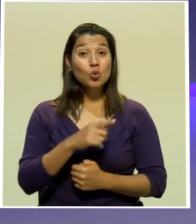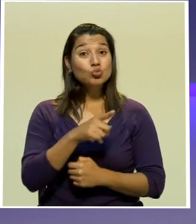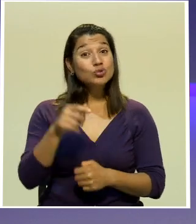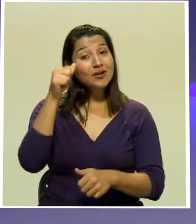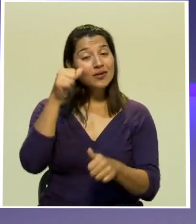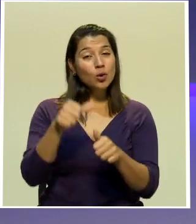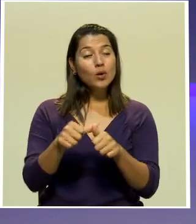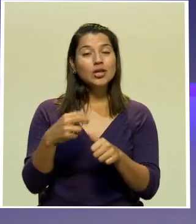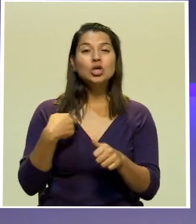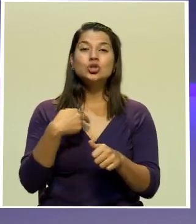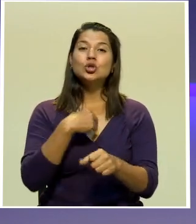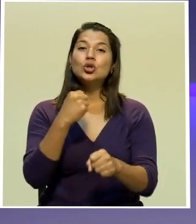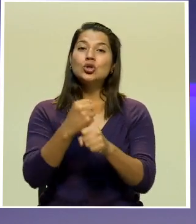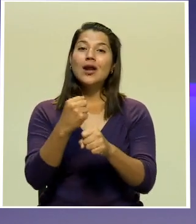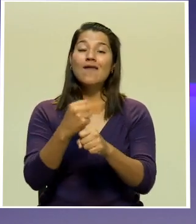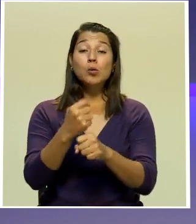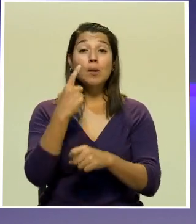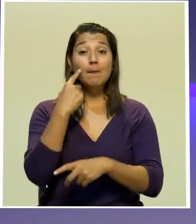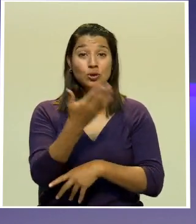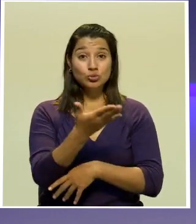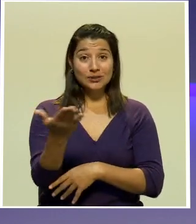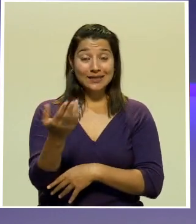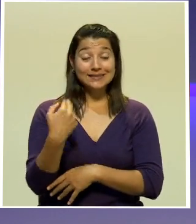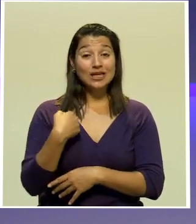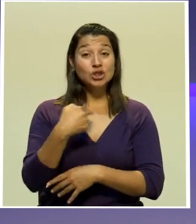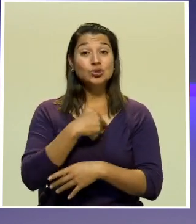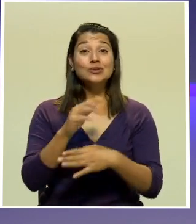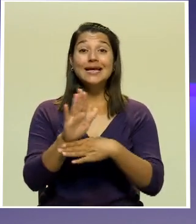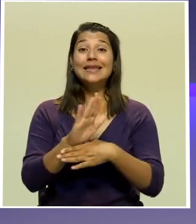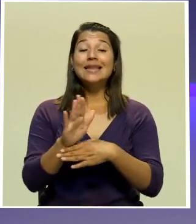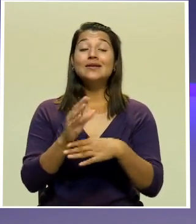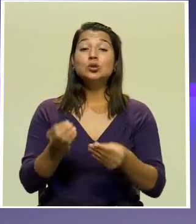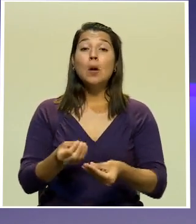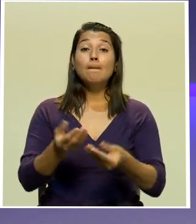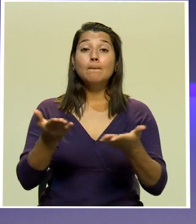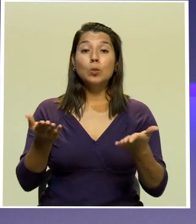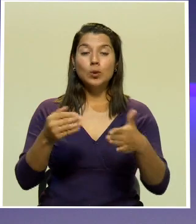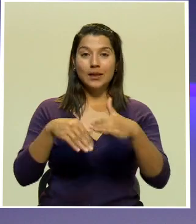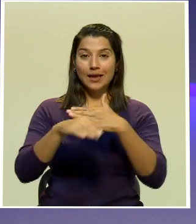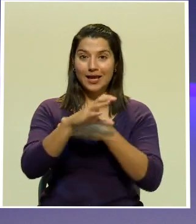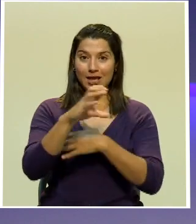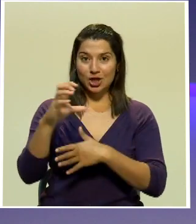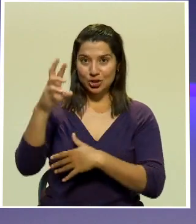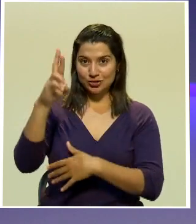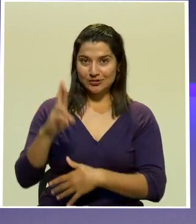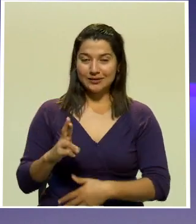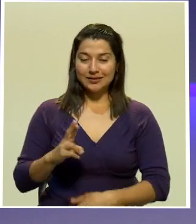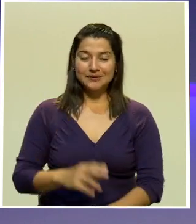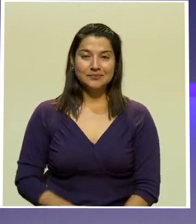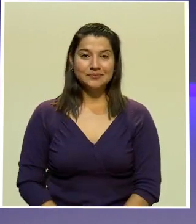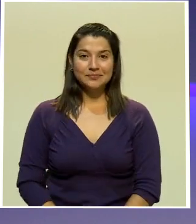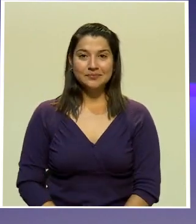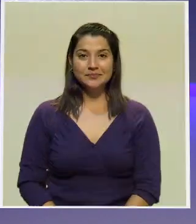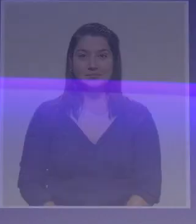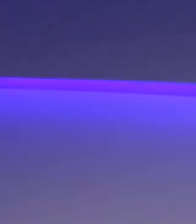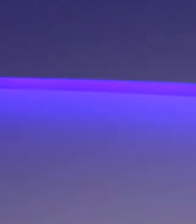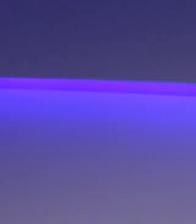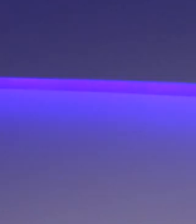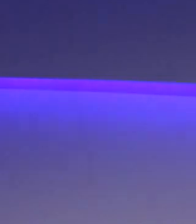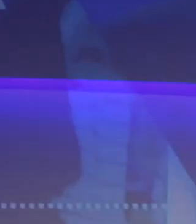Recuerde, trabajamos para usted. Somos la televisión pública de Costa Rica.